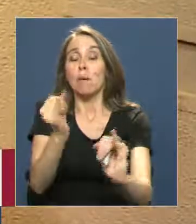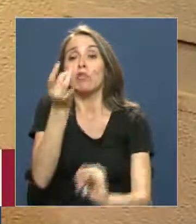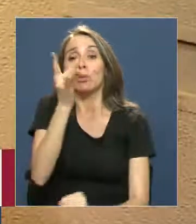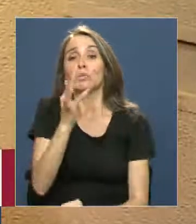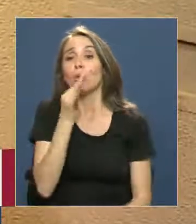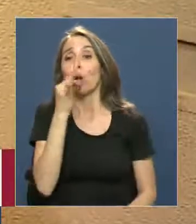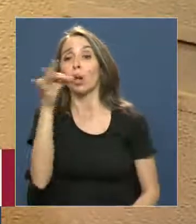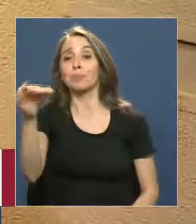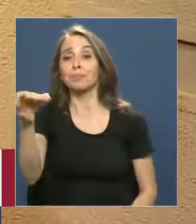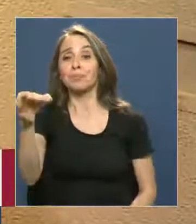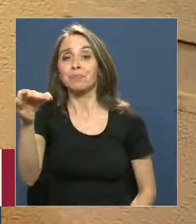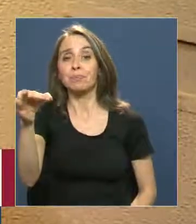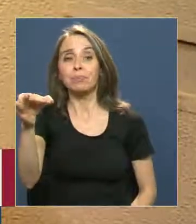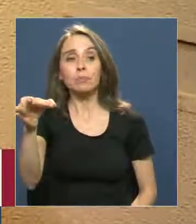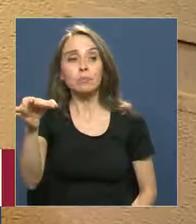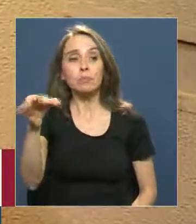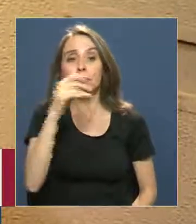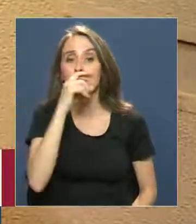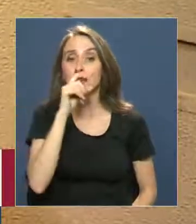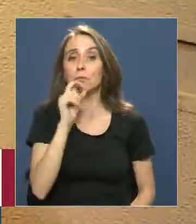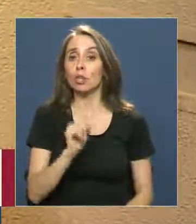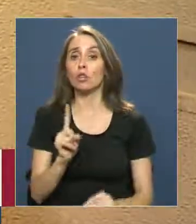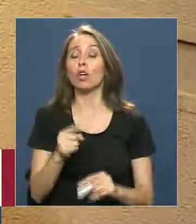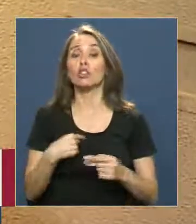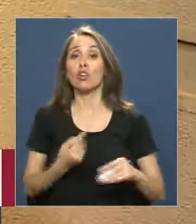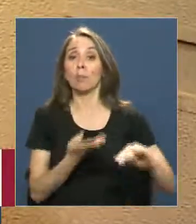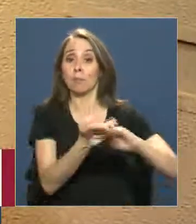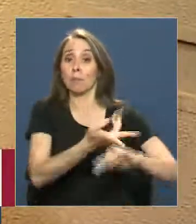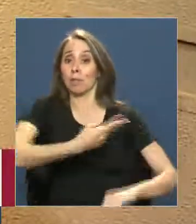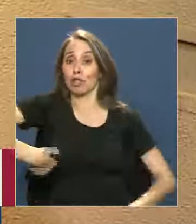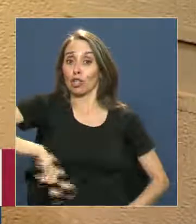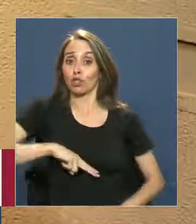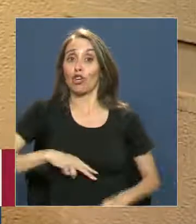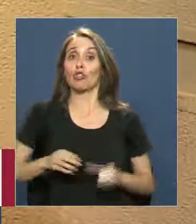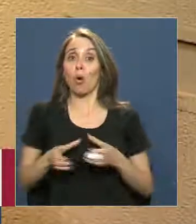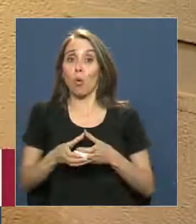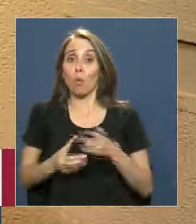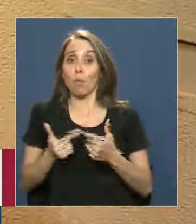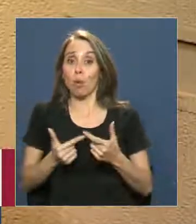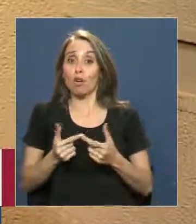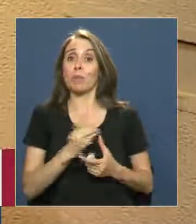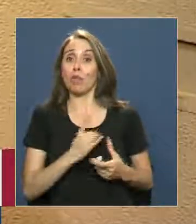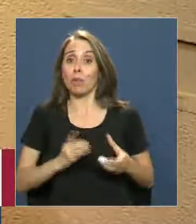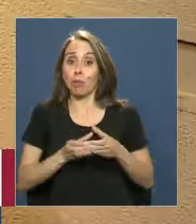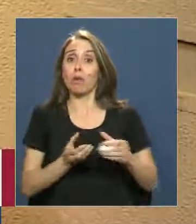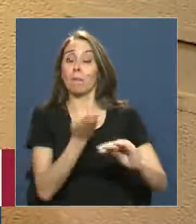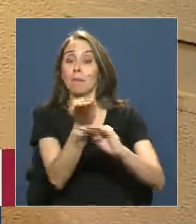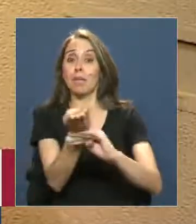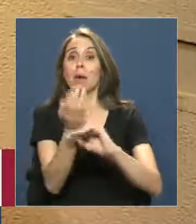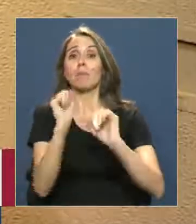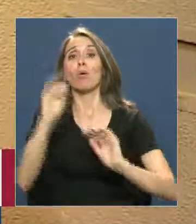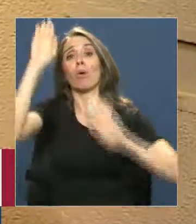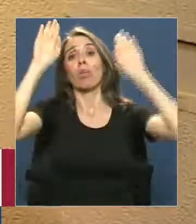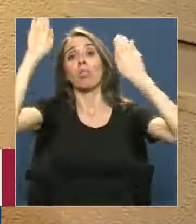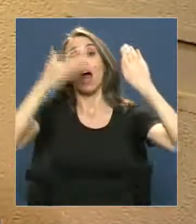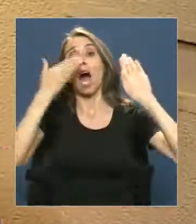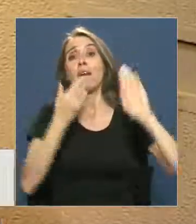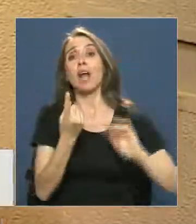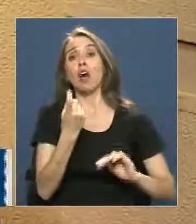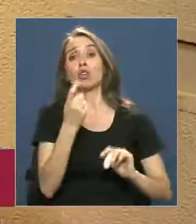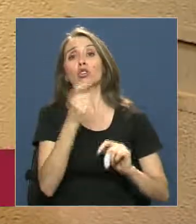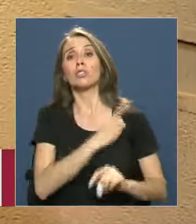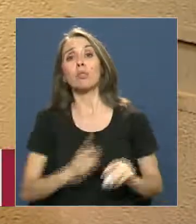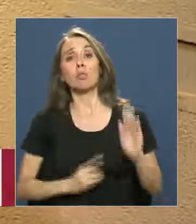que, aunque no se dio la solicitud que nosotros hicimos como comité, como bancada, quiere que tuviéramos la posibilidad de intervenir los 11